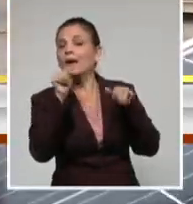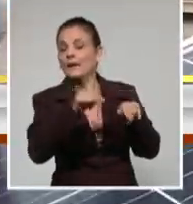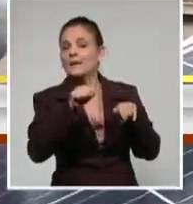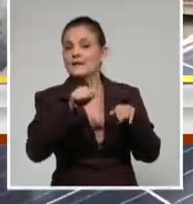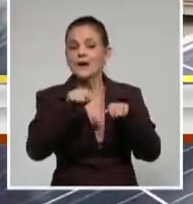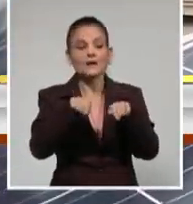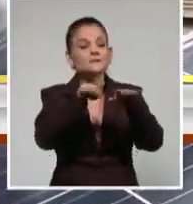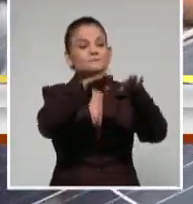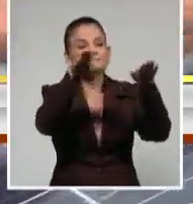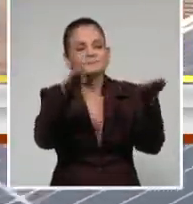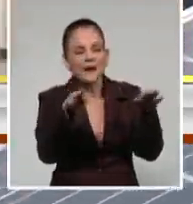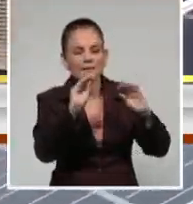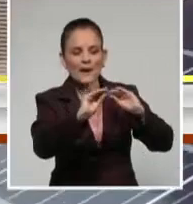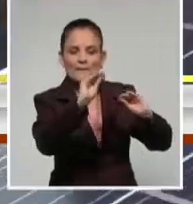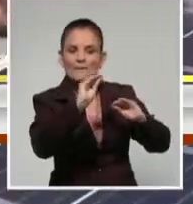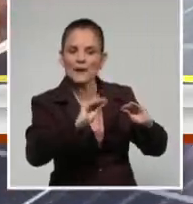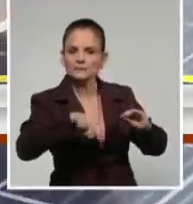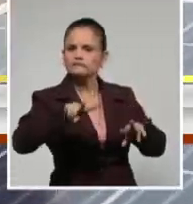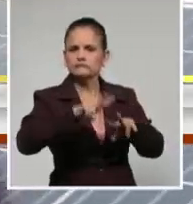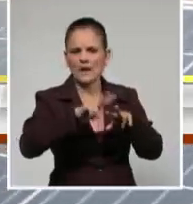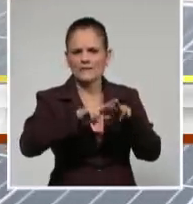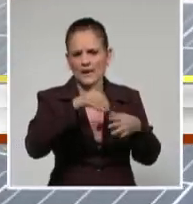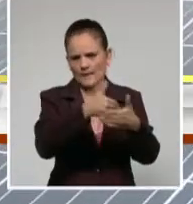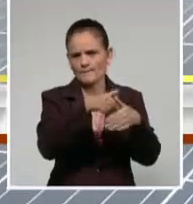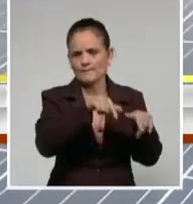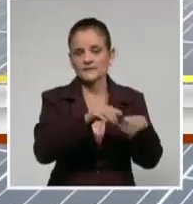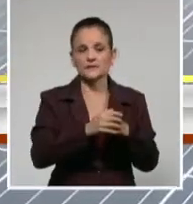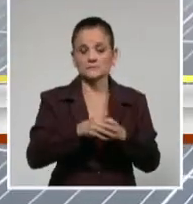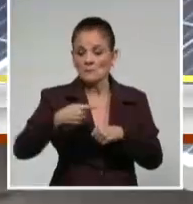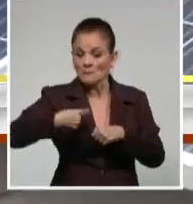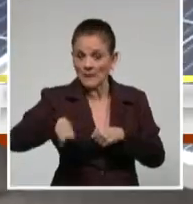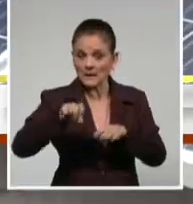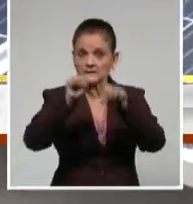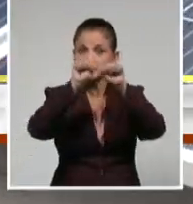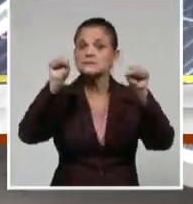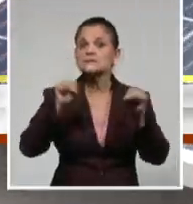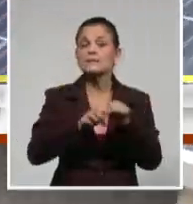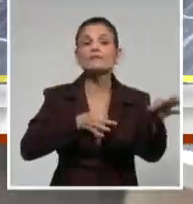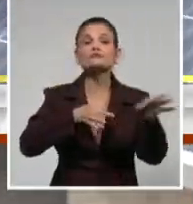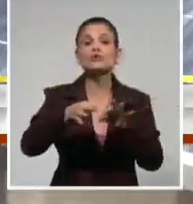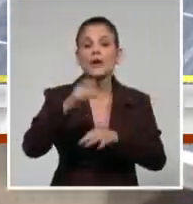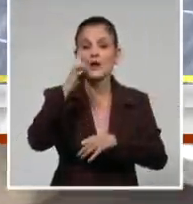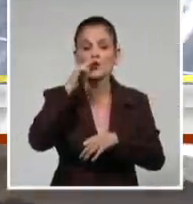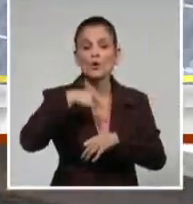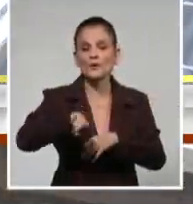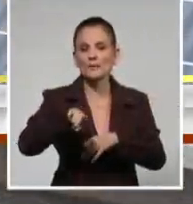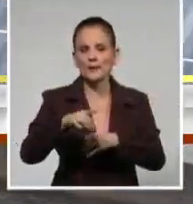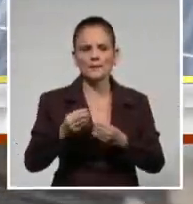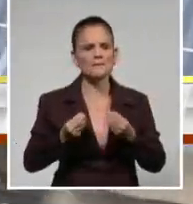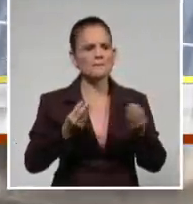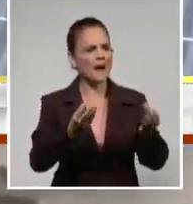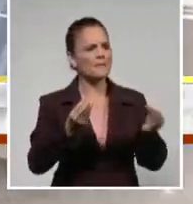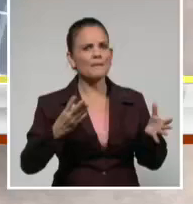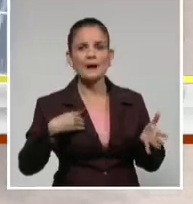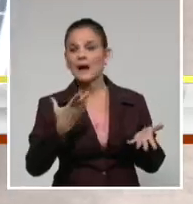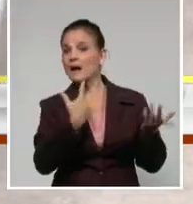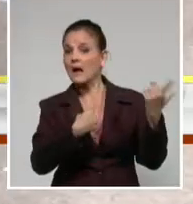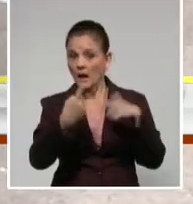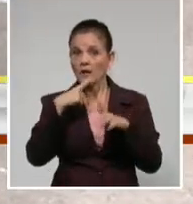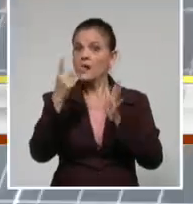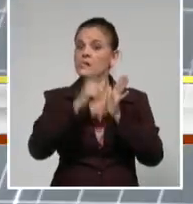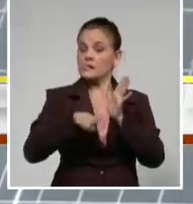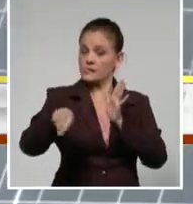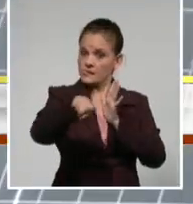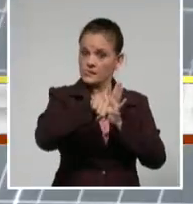central de Heycon en La Habana. El sistema comenzará a funcionar en noviembre. Cada día aportará unos 120 kilowatts de energía limpia